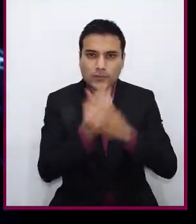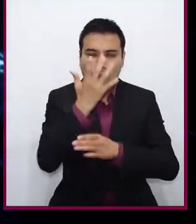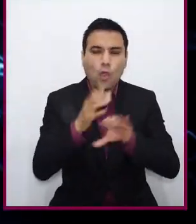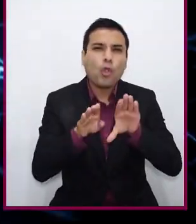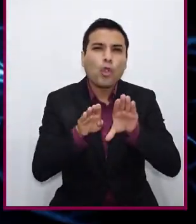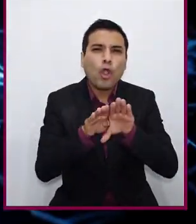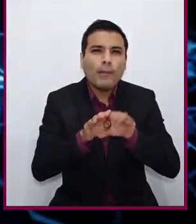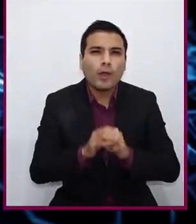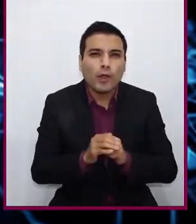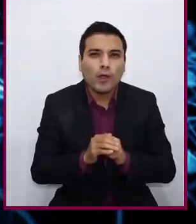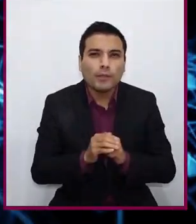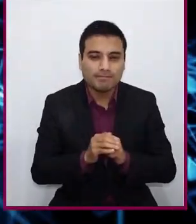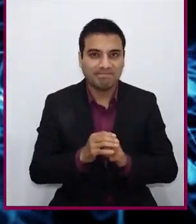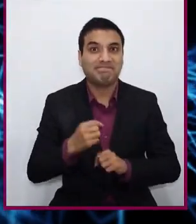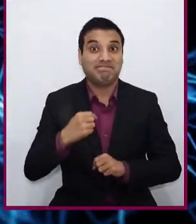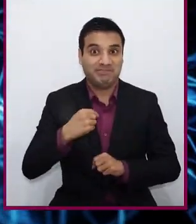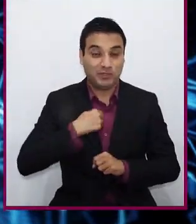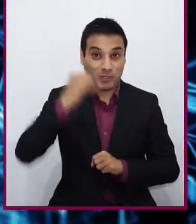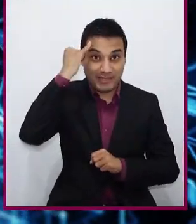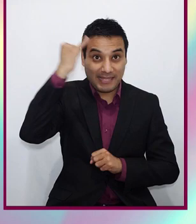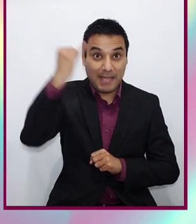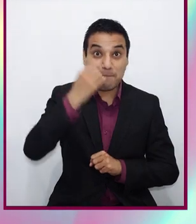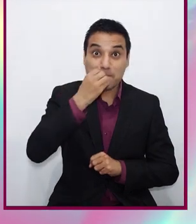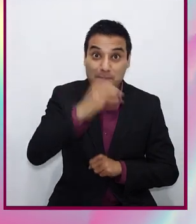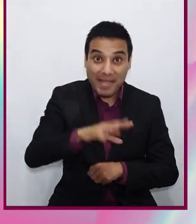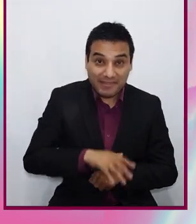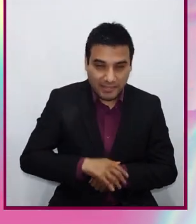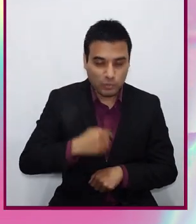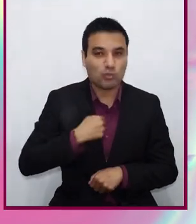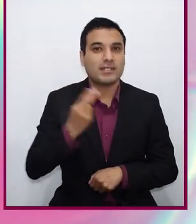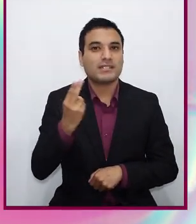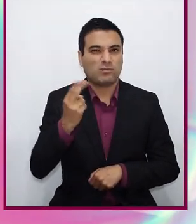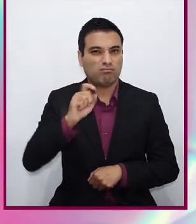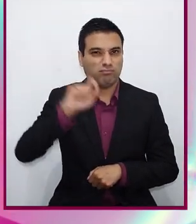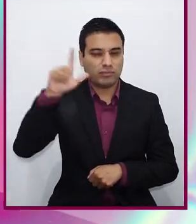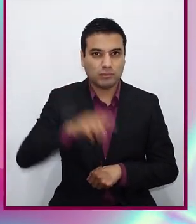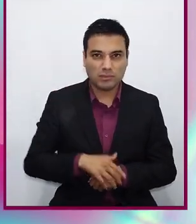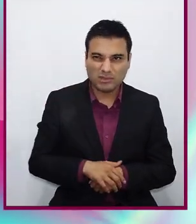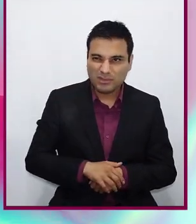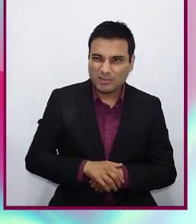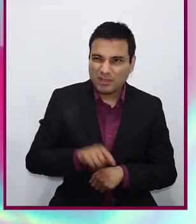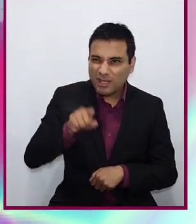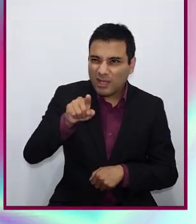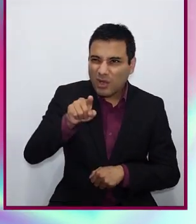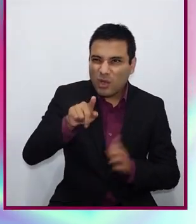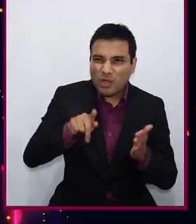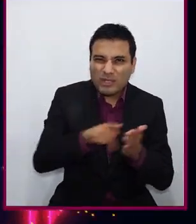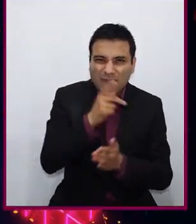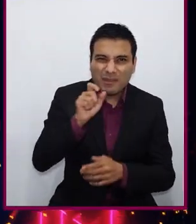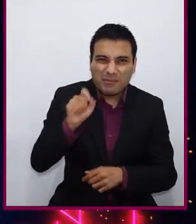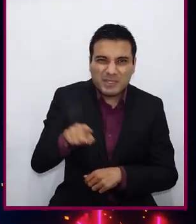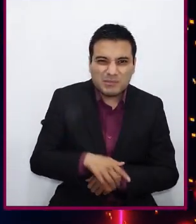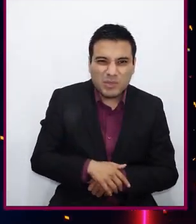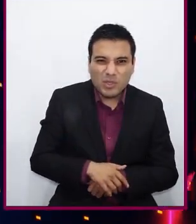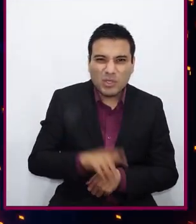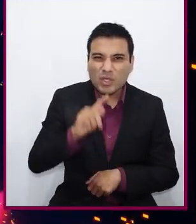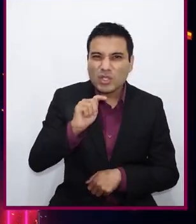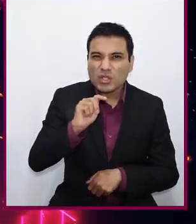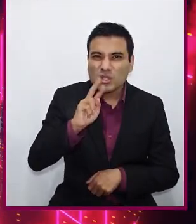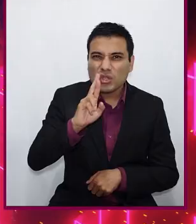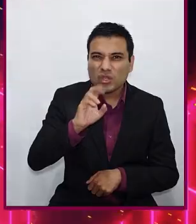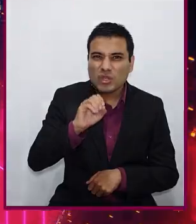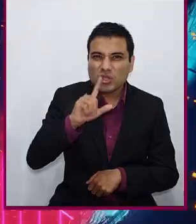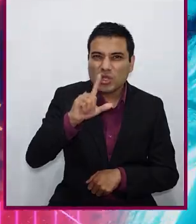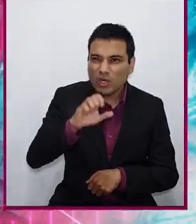otra vez este señor al menos en mi nombre no te equivocas nosotros pero